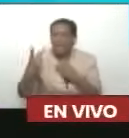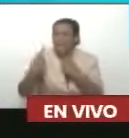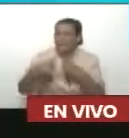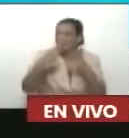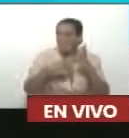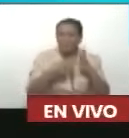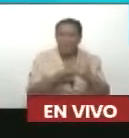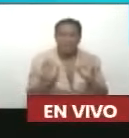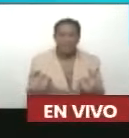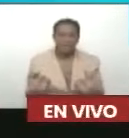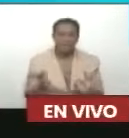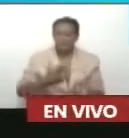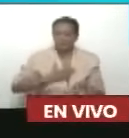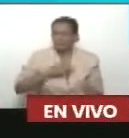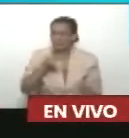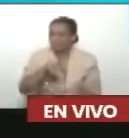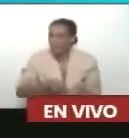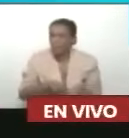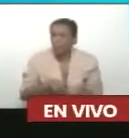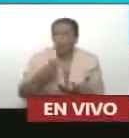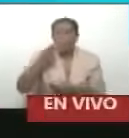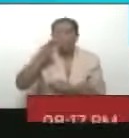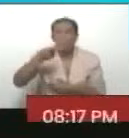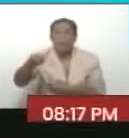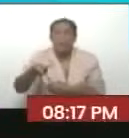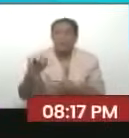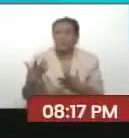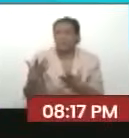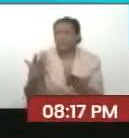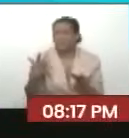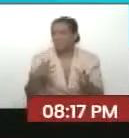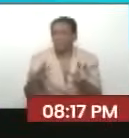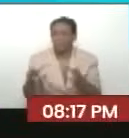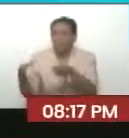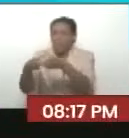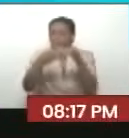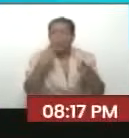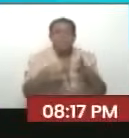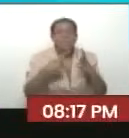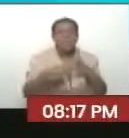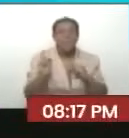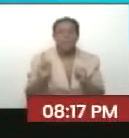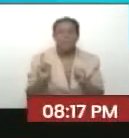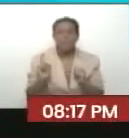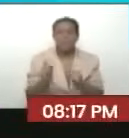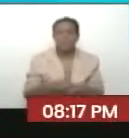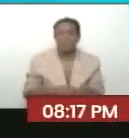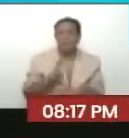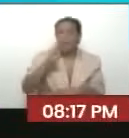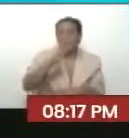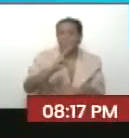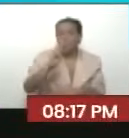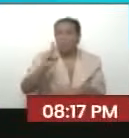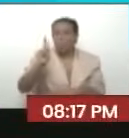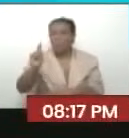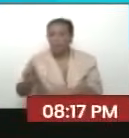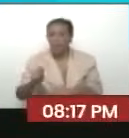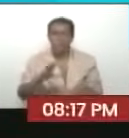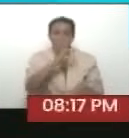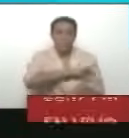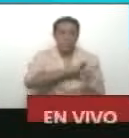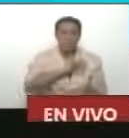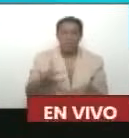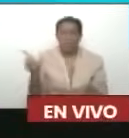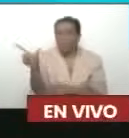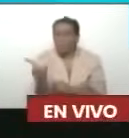del importante papel que juegan los partidos políticos. El gran polo patriótico, el Partido Socialista